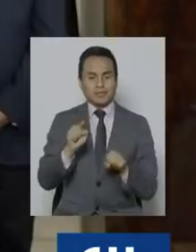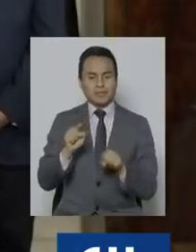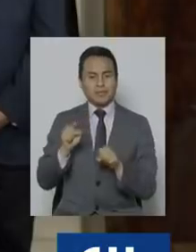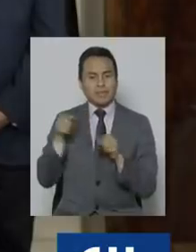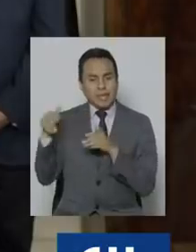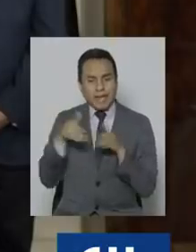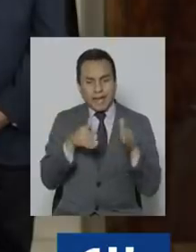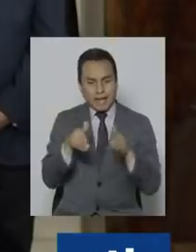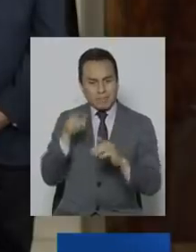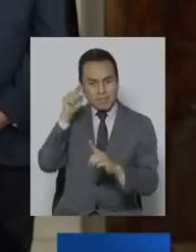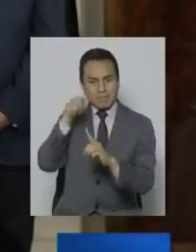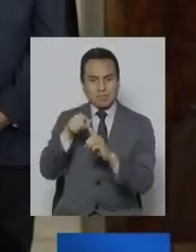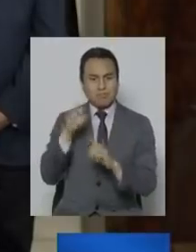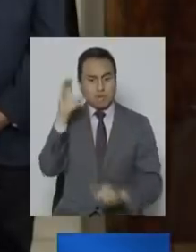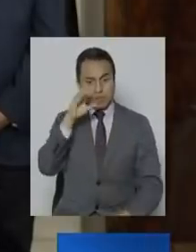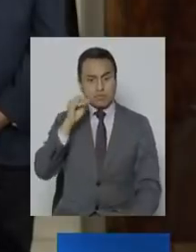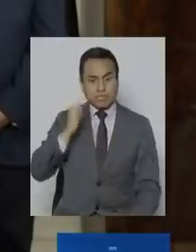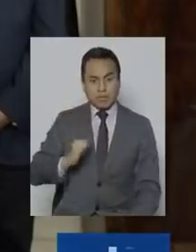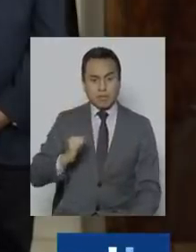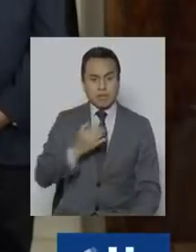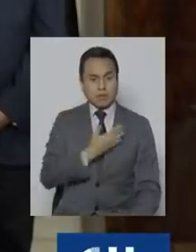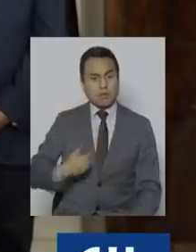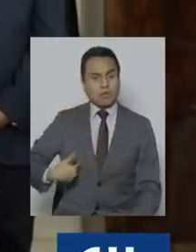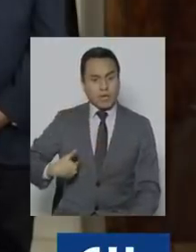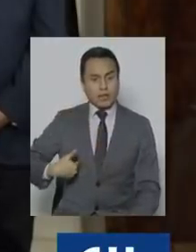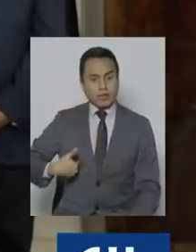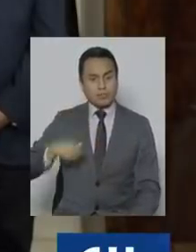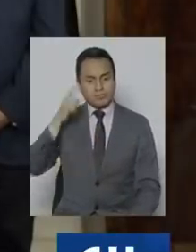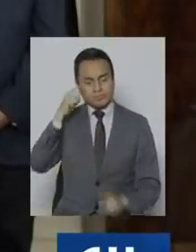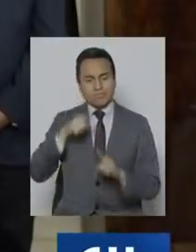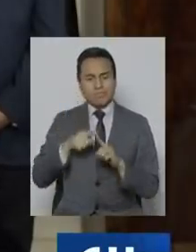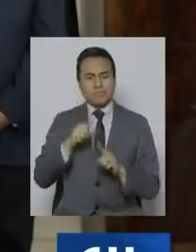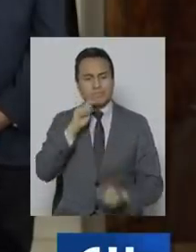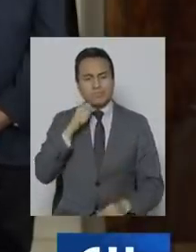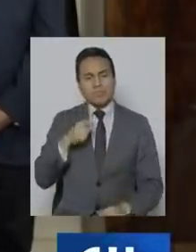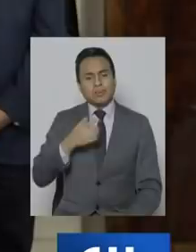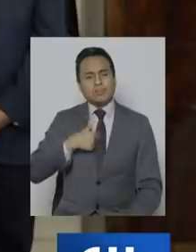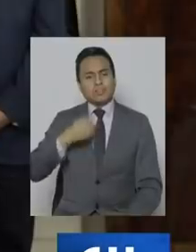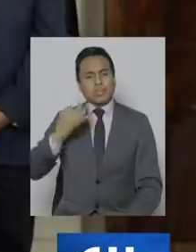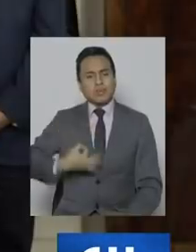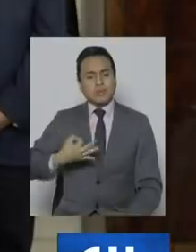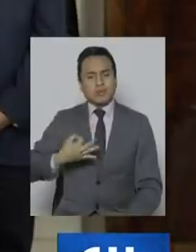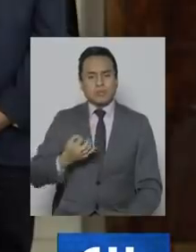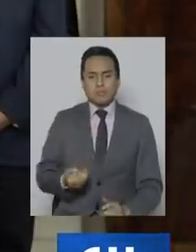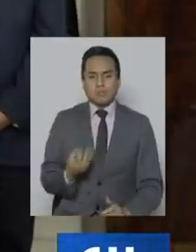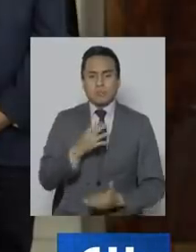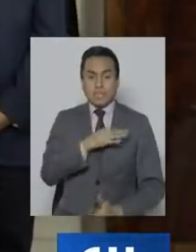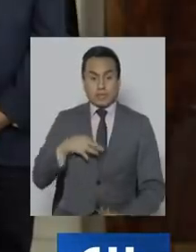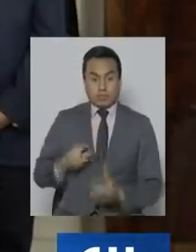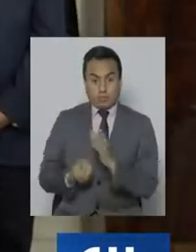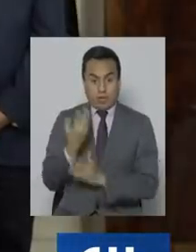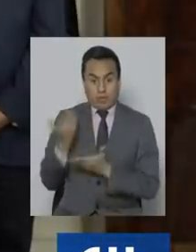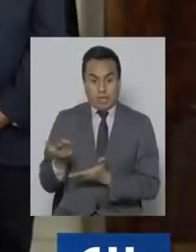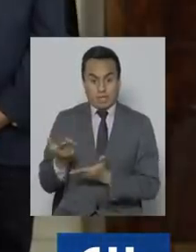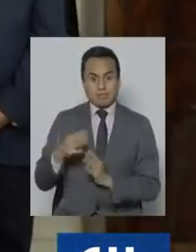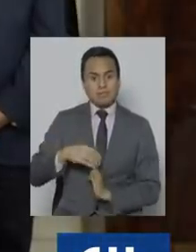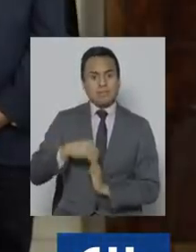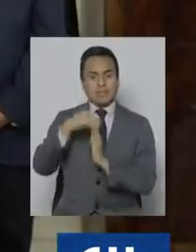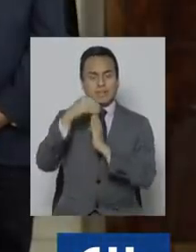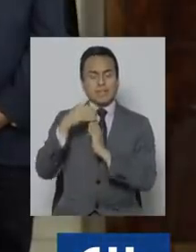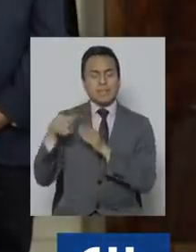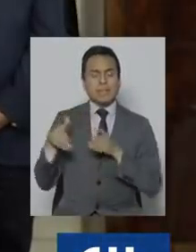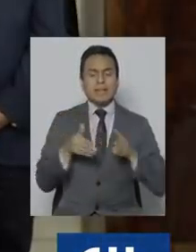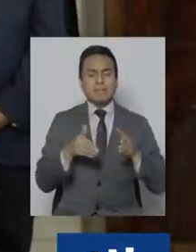caminos que hemos buscado siempre desde nuestro gobierno y estoy seguro que el nuevo ministro de Salud va a liderar esos caminos